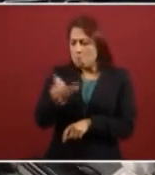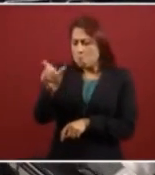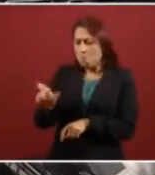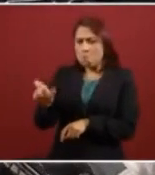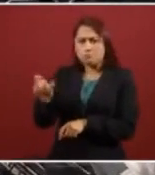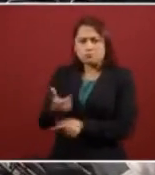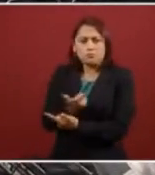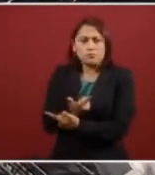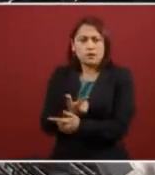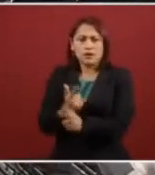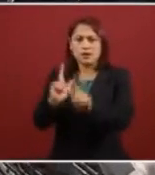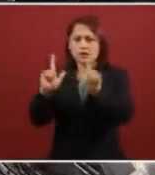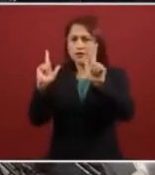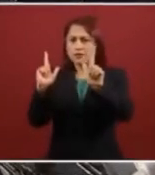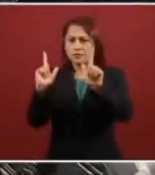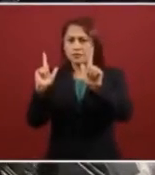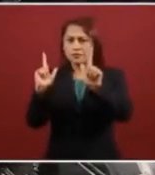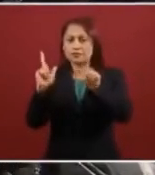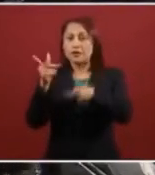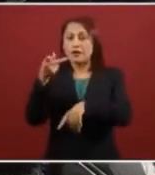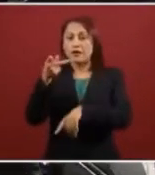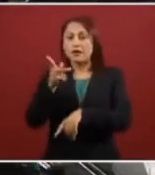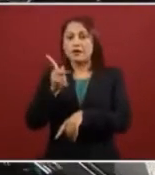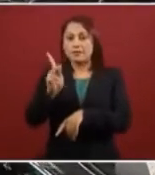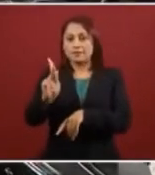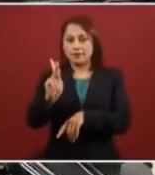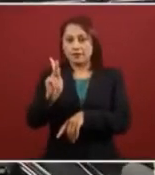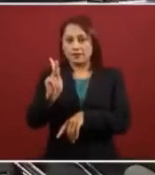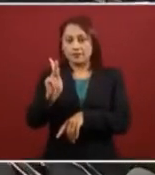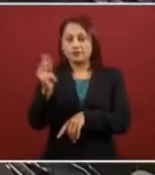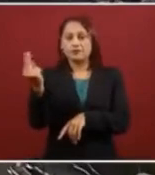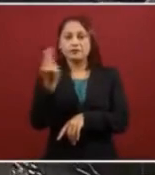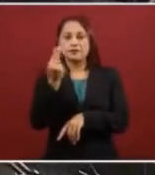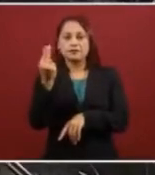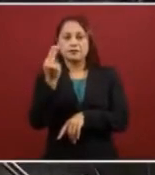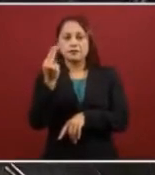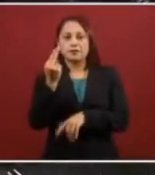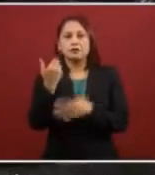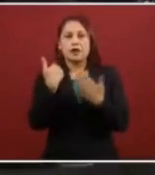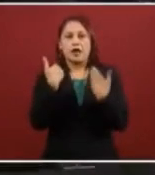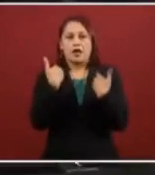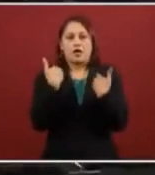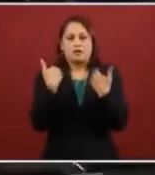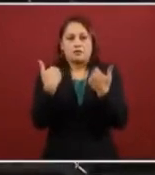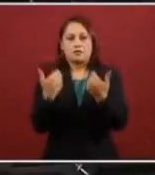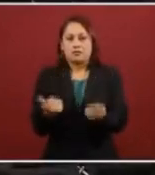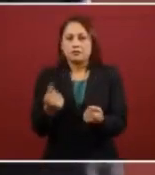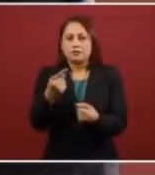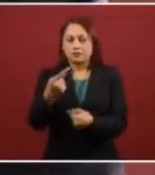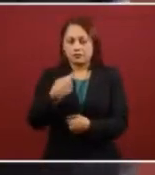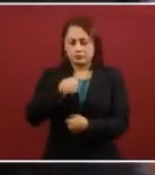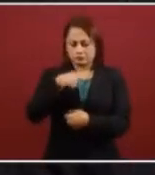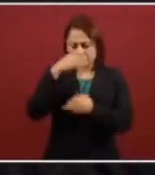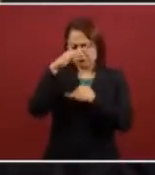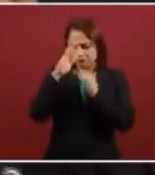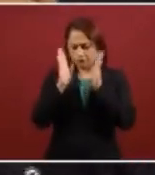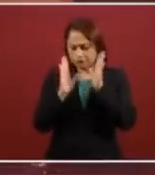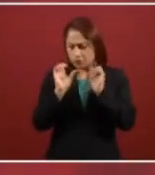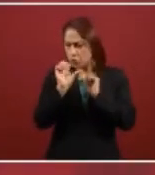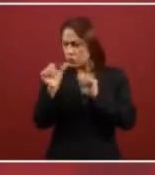es and, tenerlo claro you just gotta be clear y no estar pensando and not be thinking de que